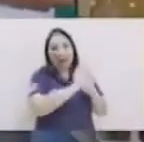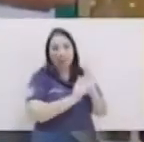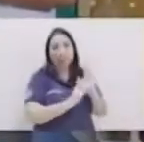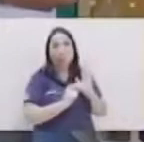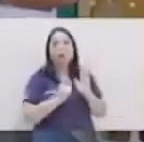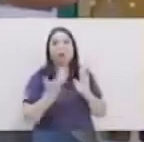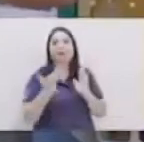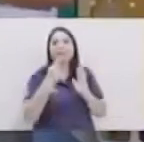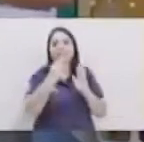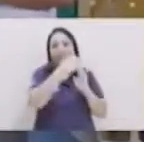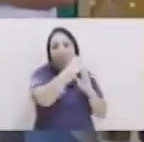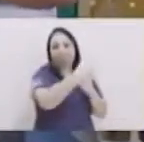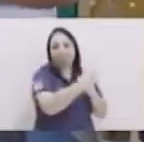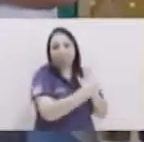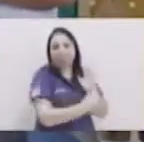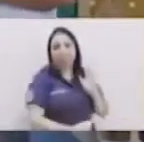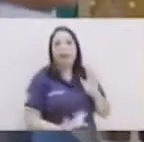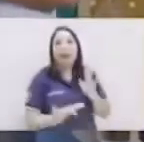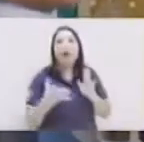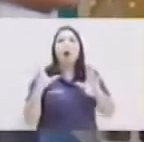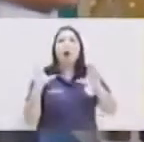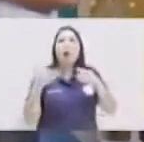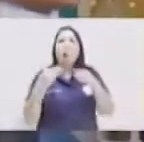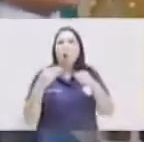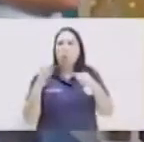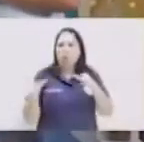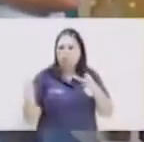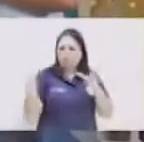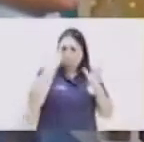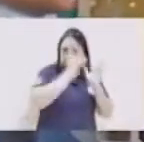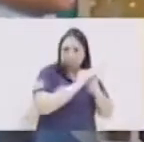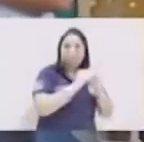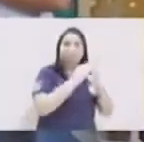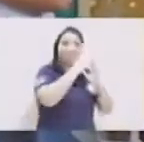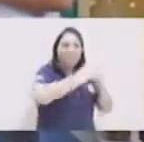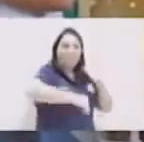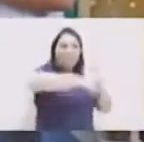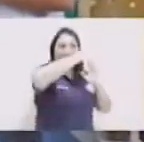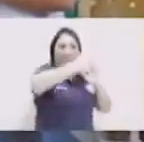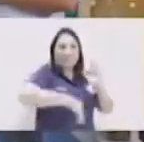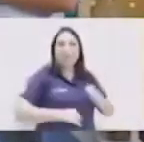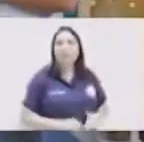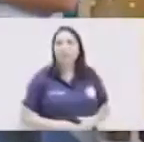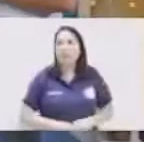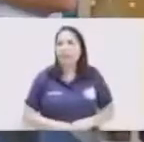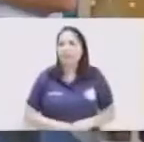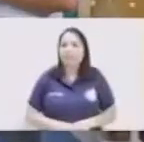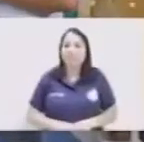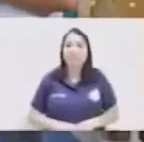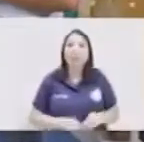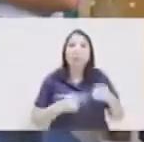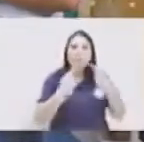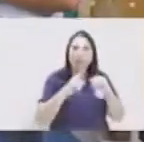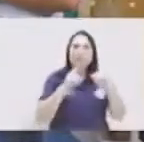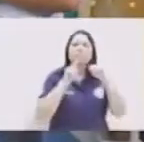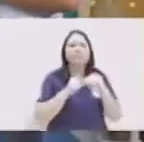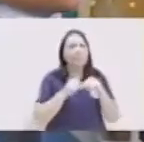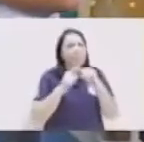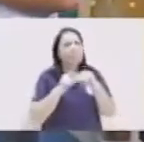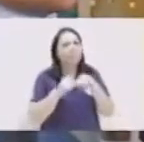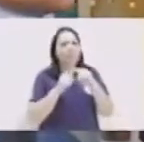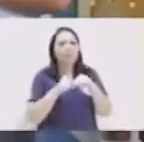colores, y poco a poco vamos nosotros perfeccionando esa técnica. Pero ya va a depender de nosotros si tenemos realmente